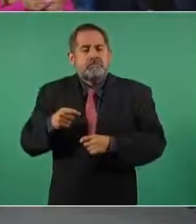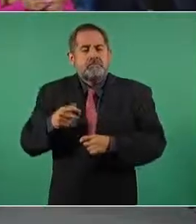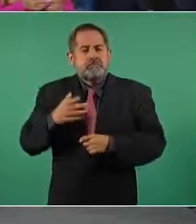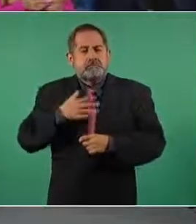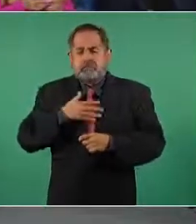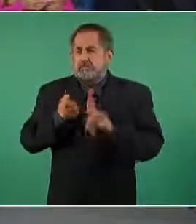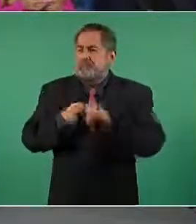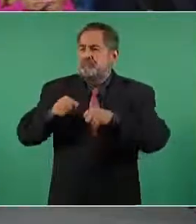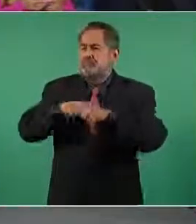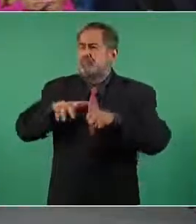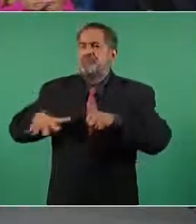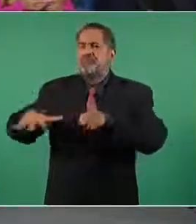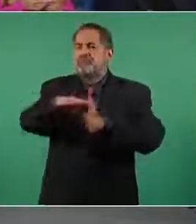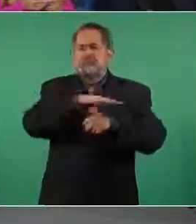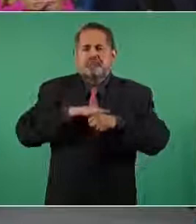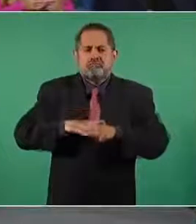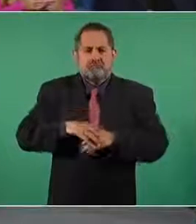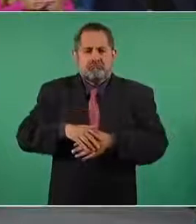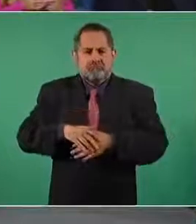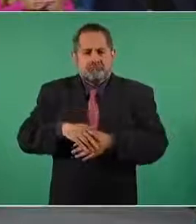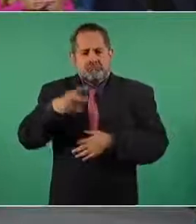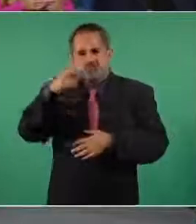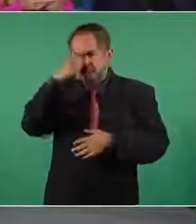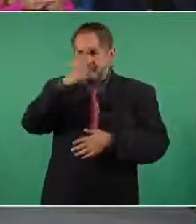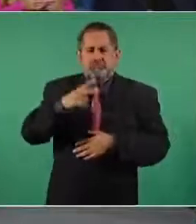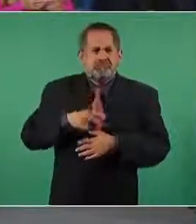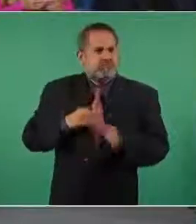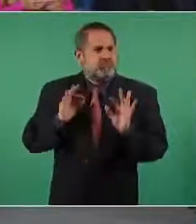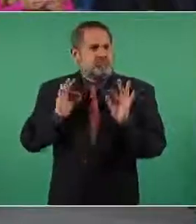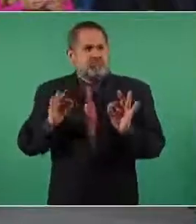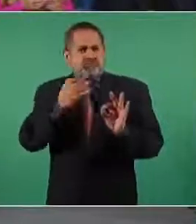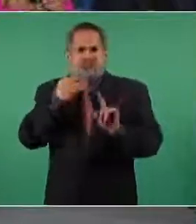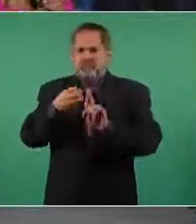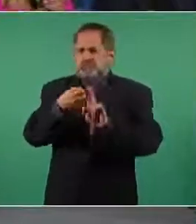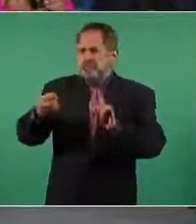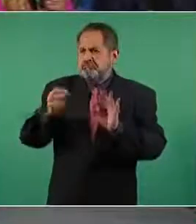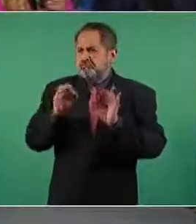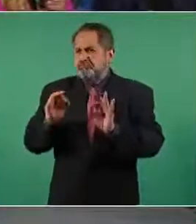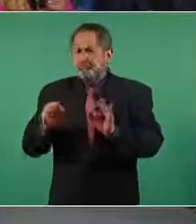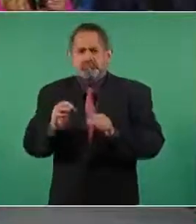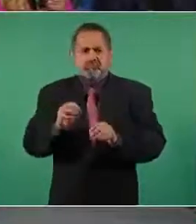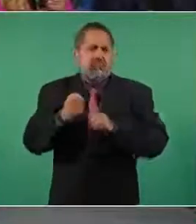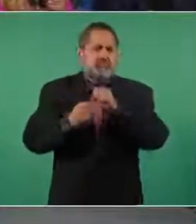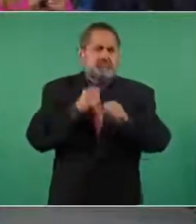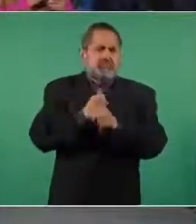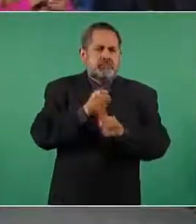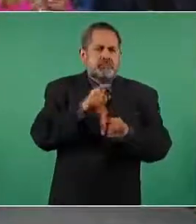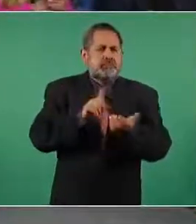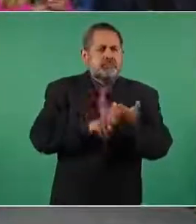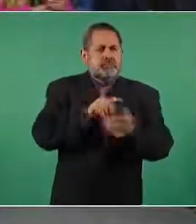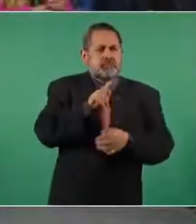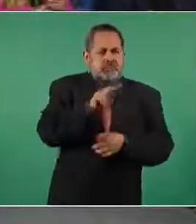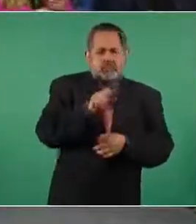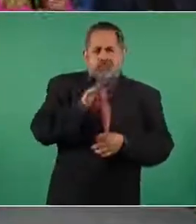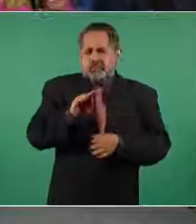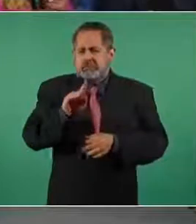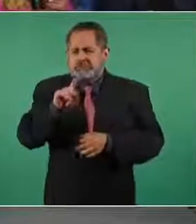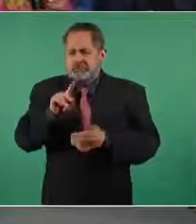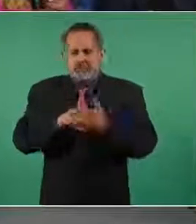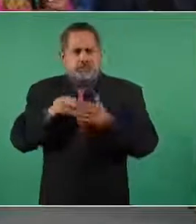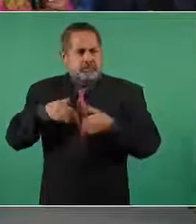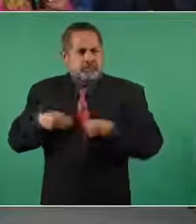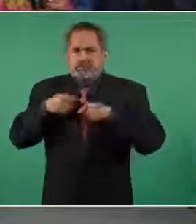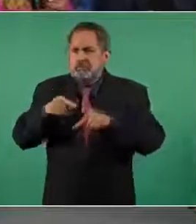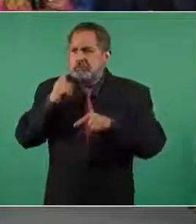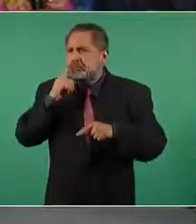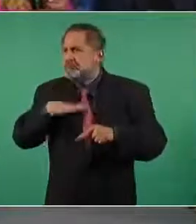de vista social, aquí ha habido siempre una estabilidad social, especialmente en la década de los 80, los 90, los 2000, cuando yo viví y venía aquí